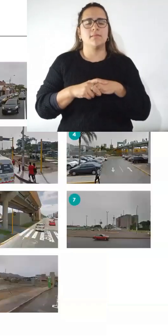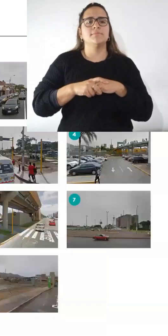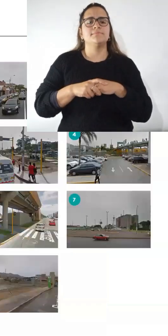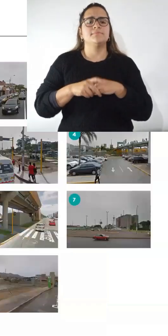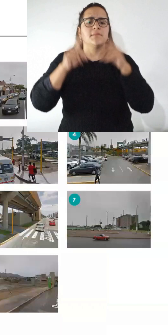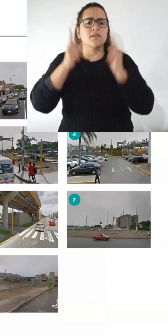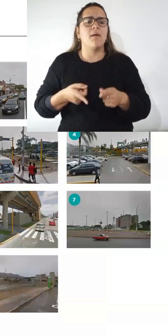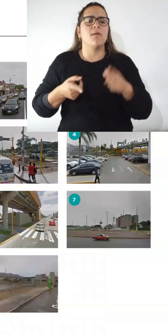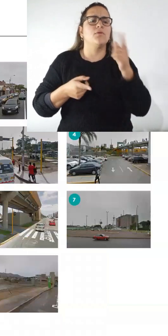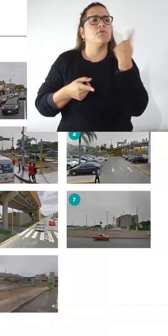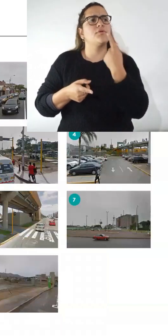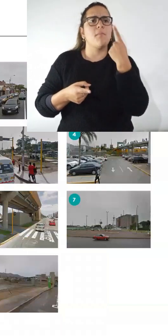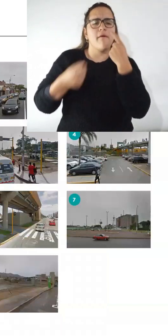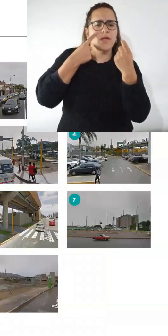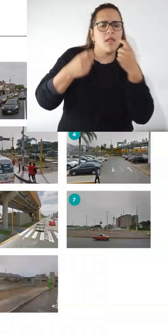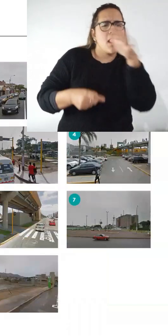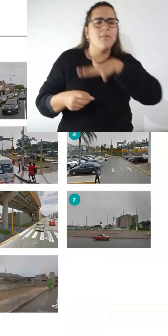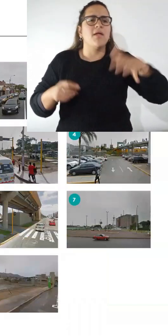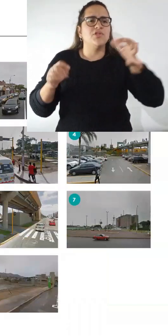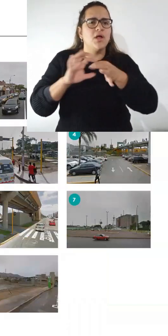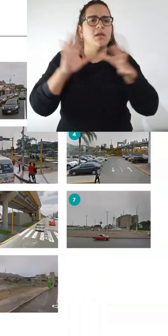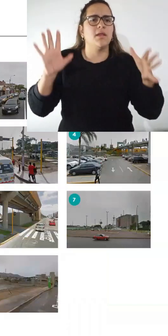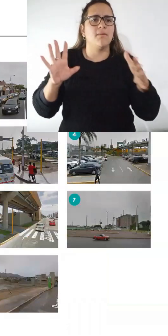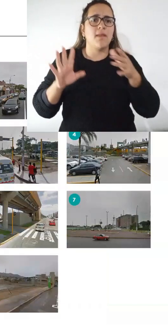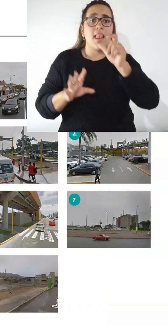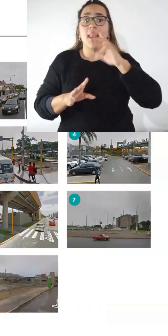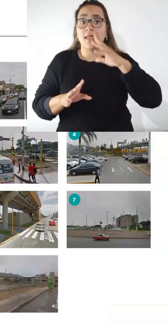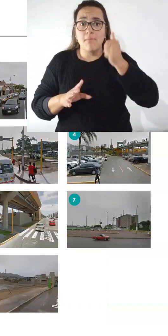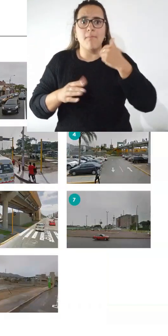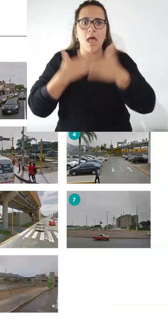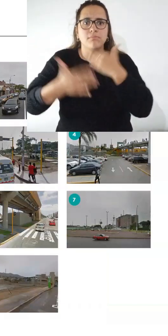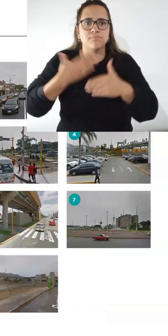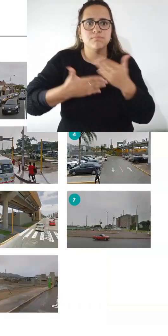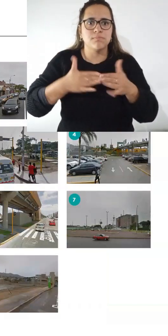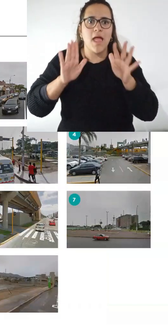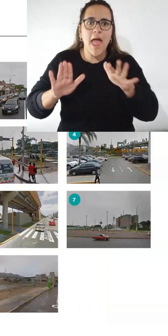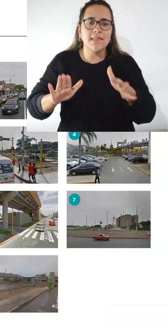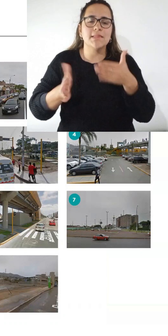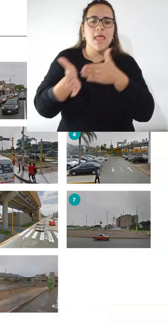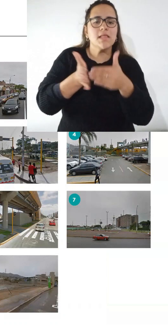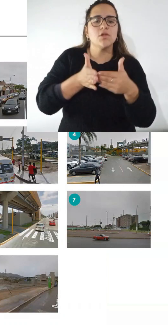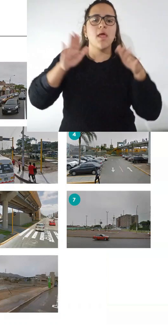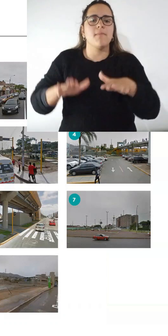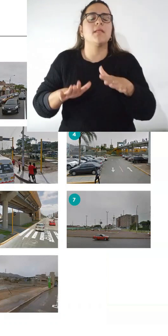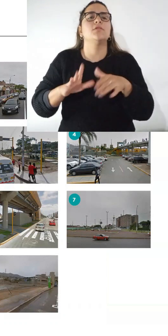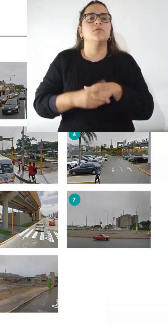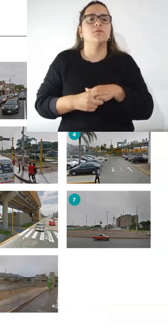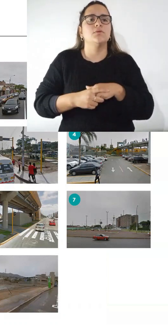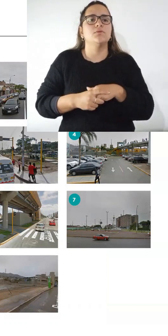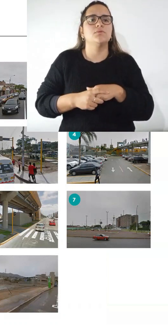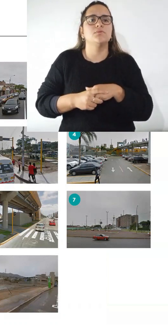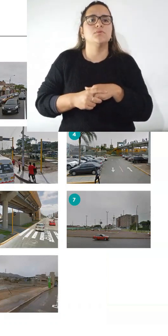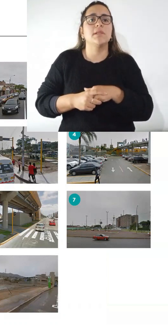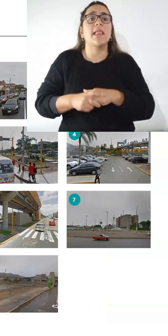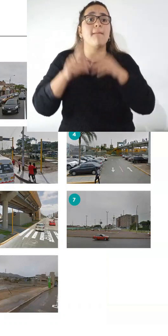lugares. Hicimos una revisión de los espacios disponibles en Lima para la implementación de este tipo de estacionamientos